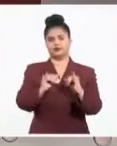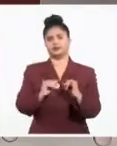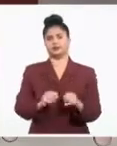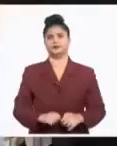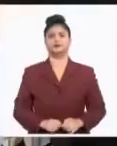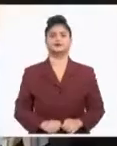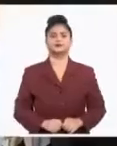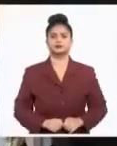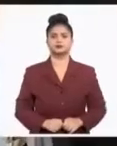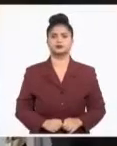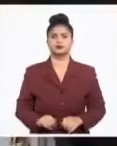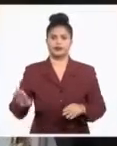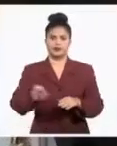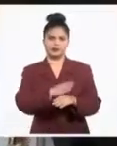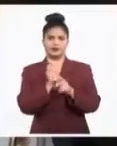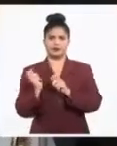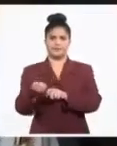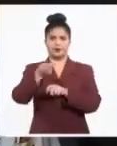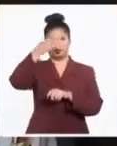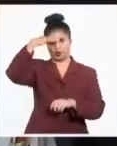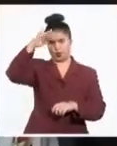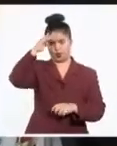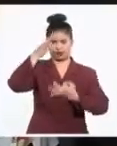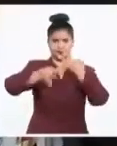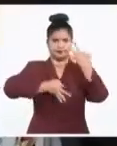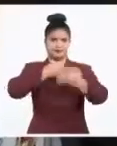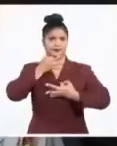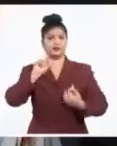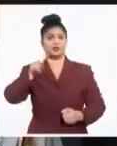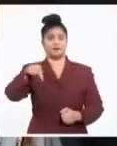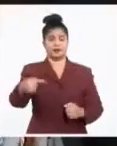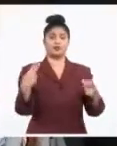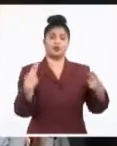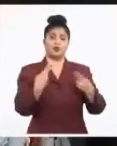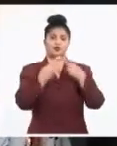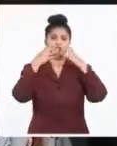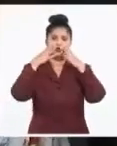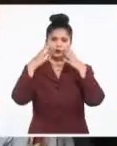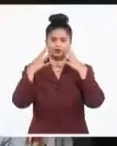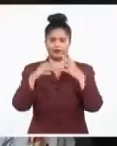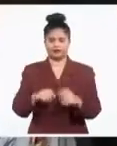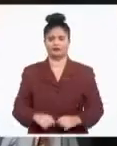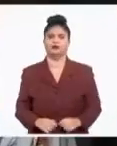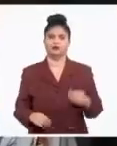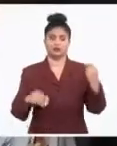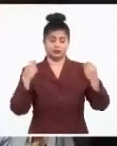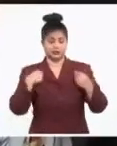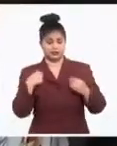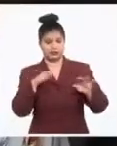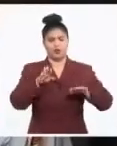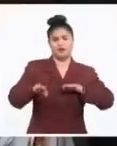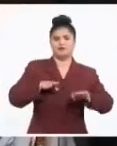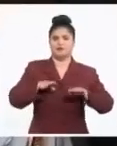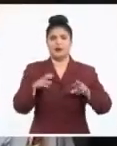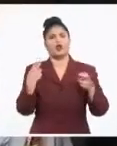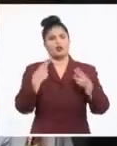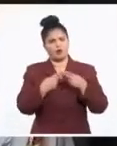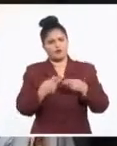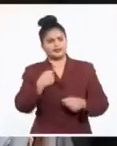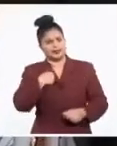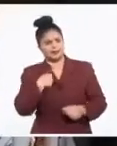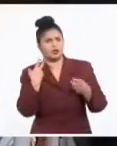cubanos. Mañana será un gran partido y trataré de animarlo más que nunca para lograr